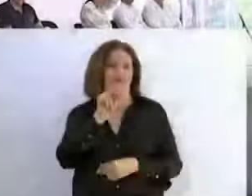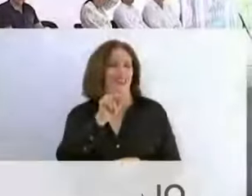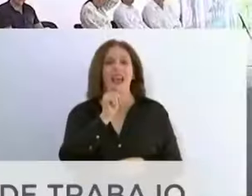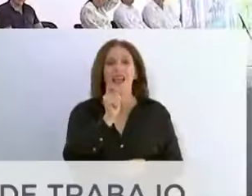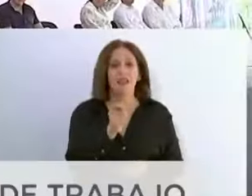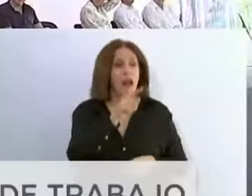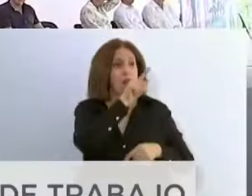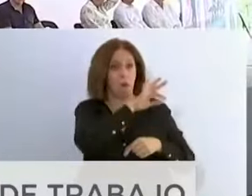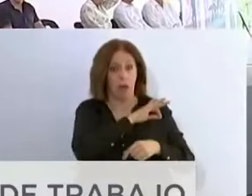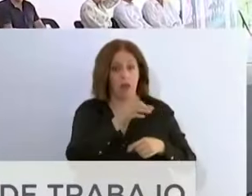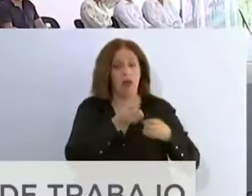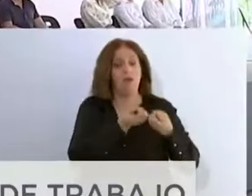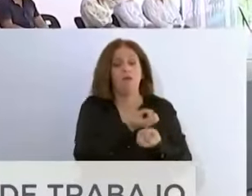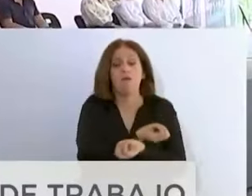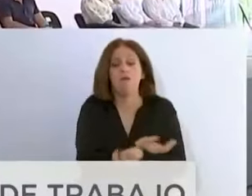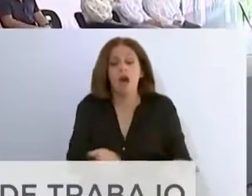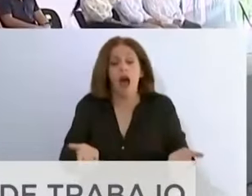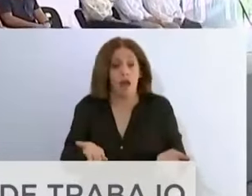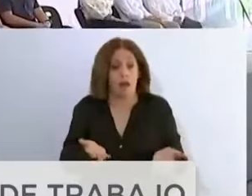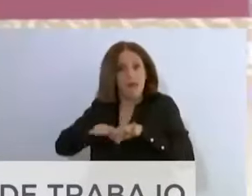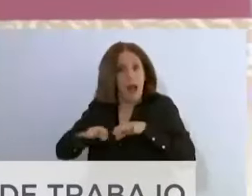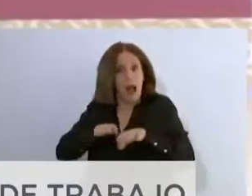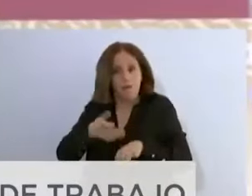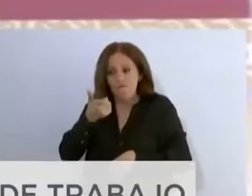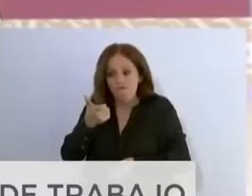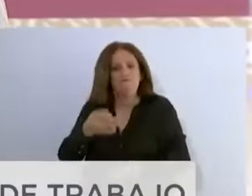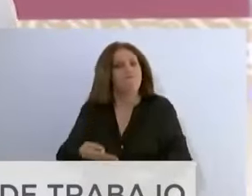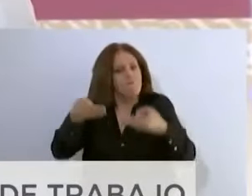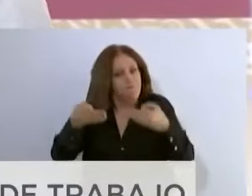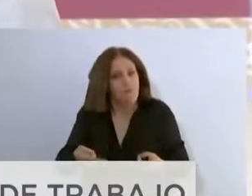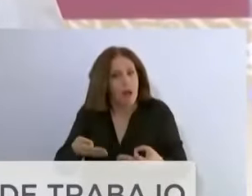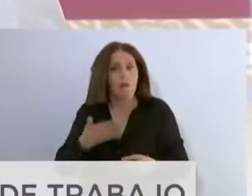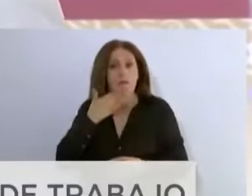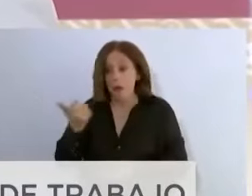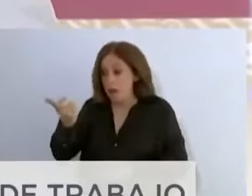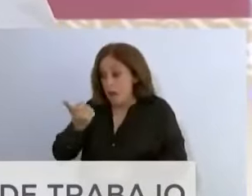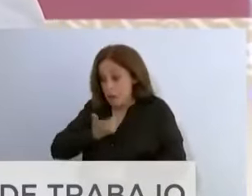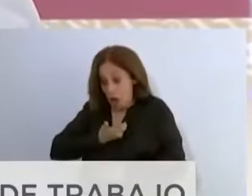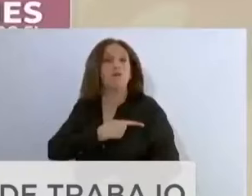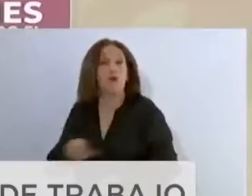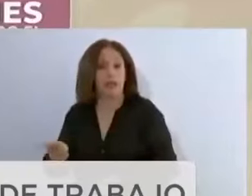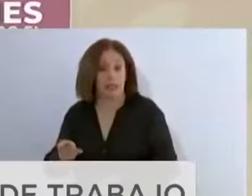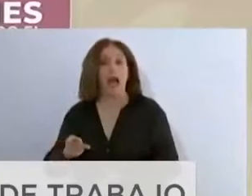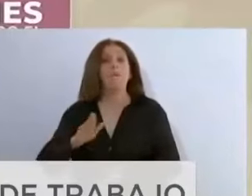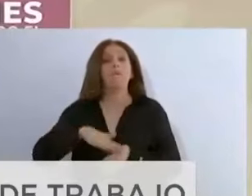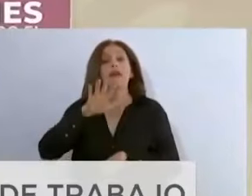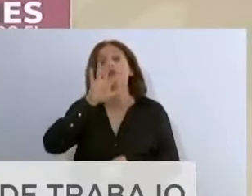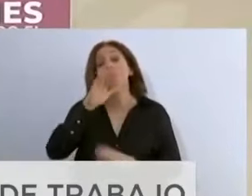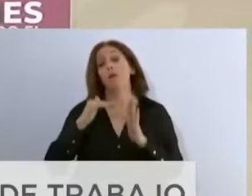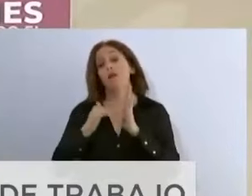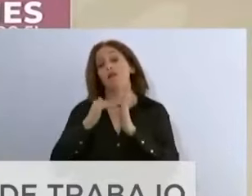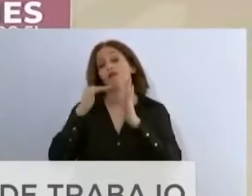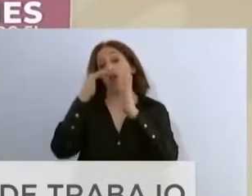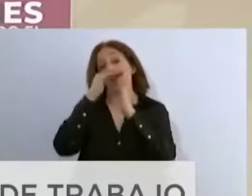La visita del presidente fue para dar un informe de evaluación del programa Jóvenes Construyendo el Futuro, el cual, según datos del